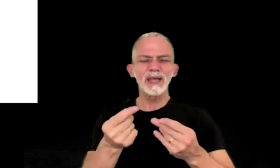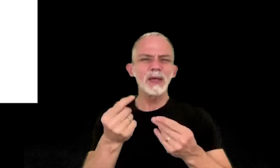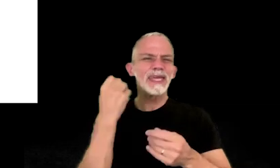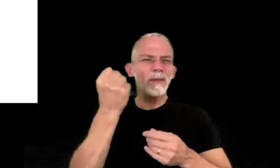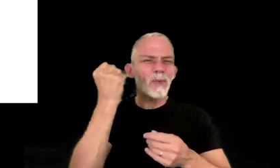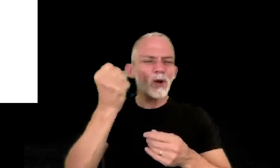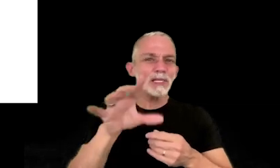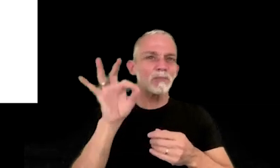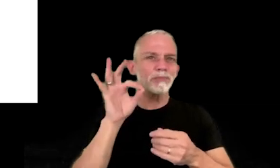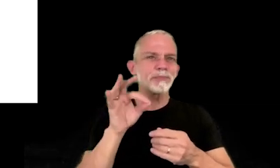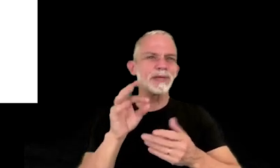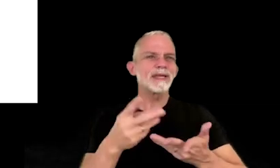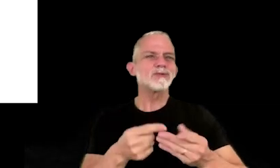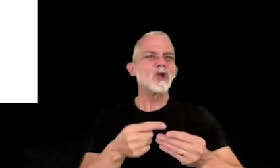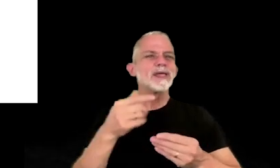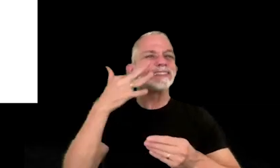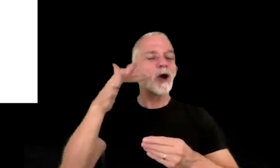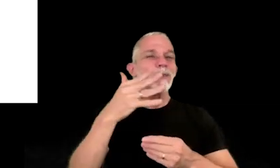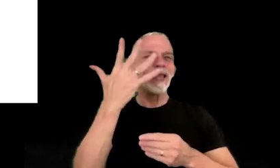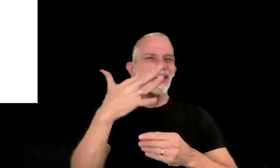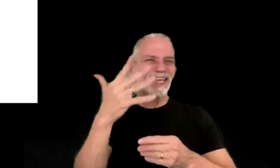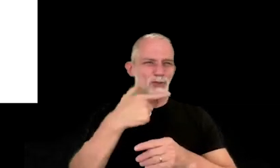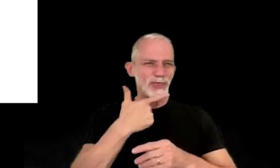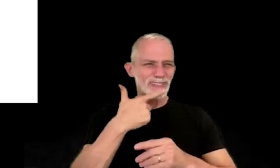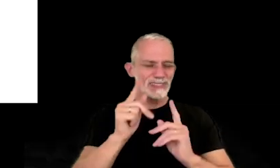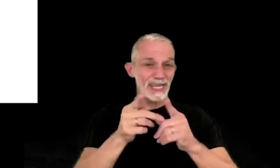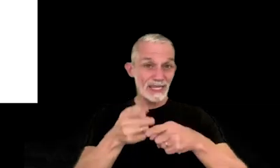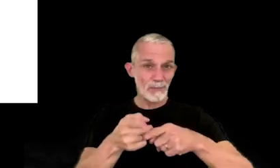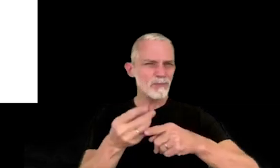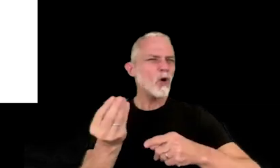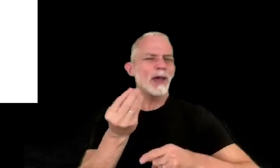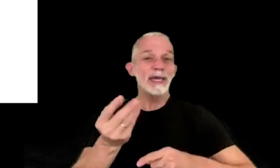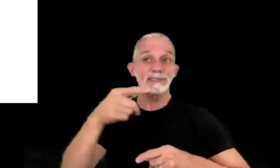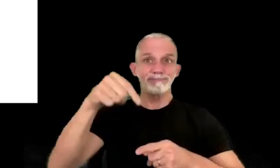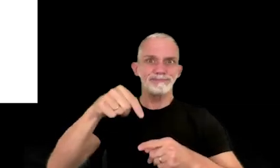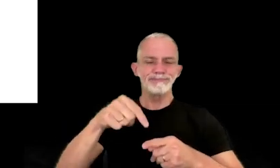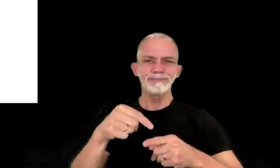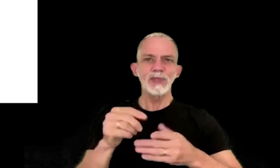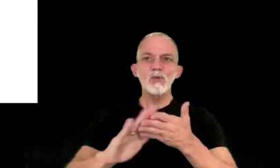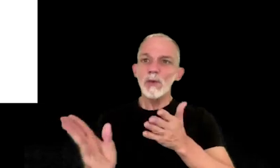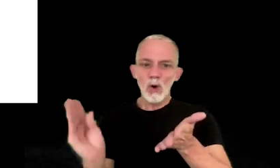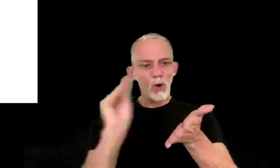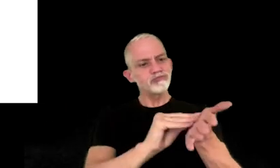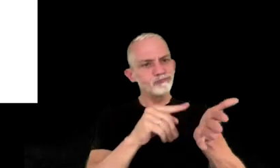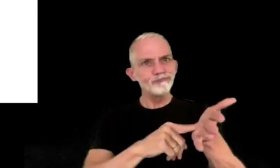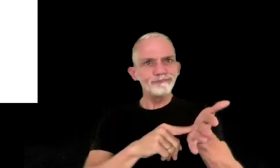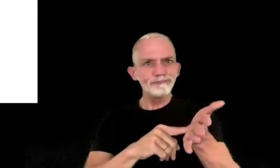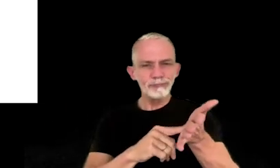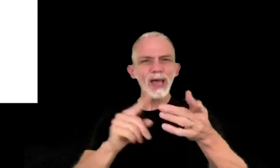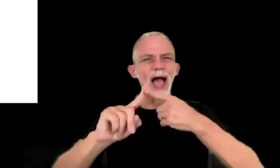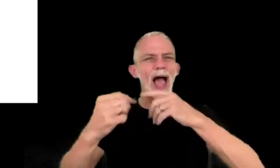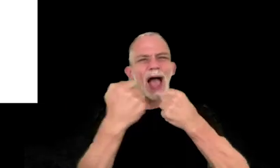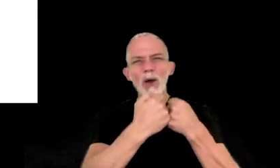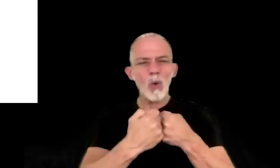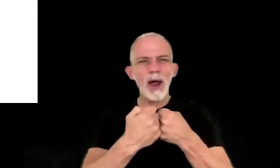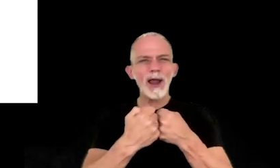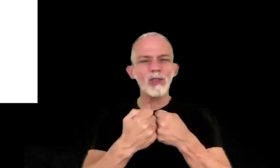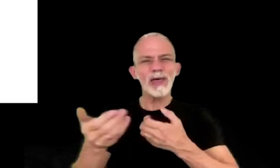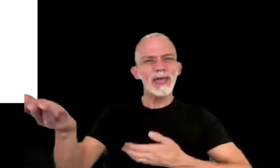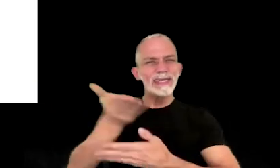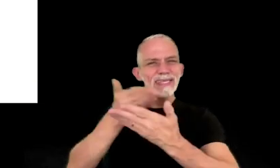esta resolución 5517 es que hoy se incorpora el acuerdo de